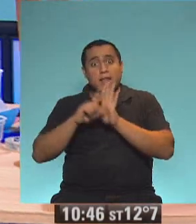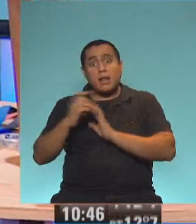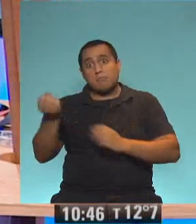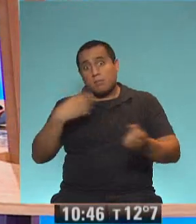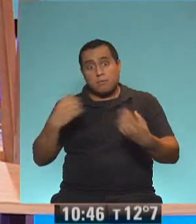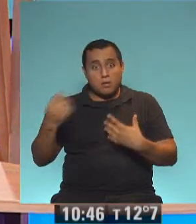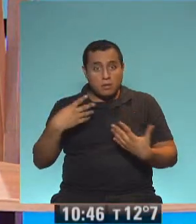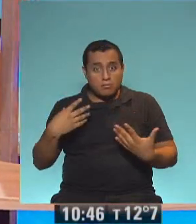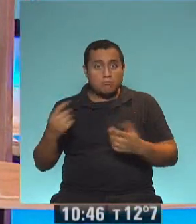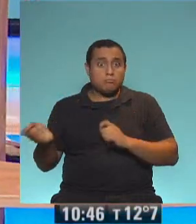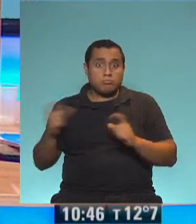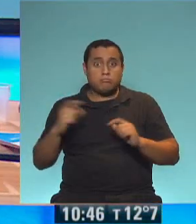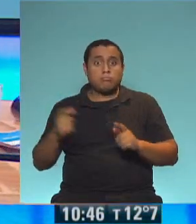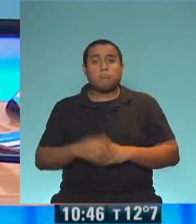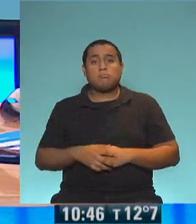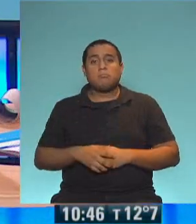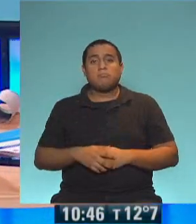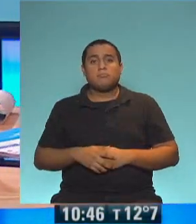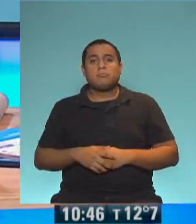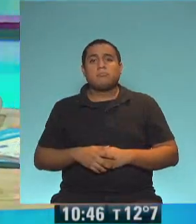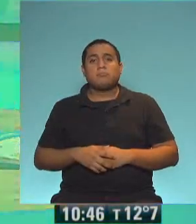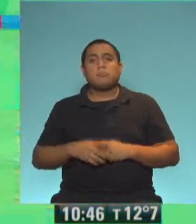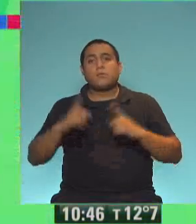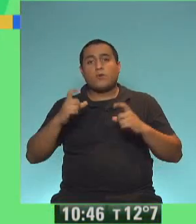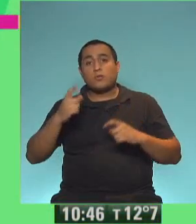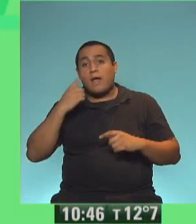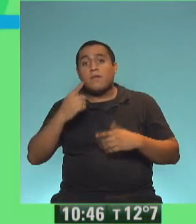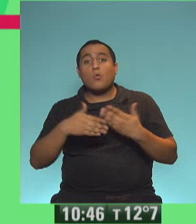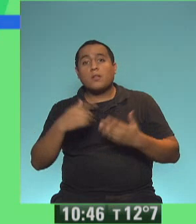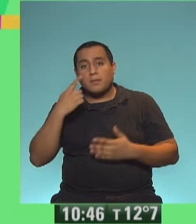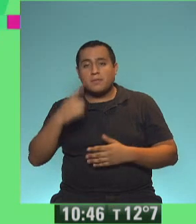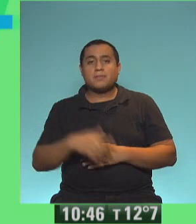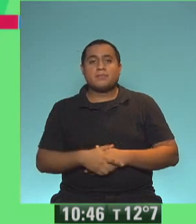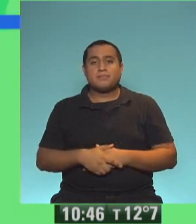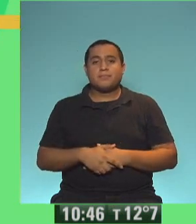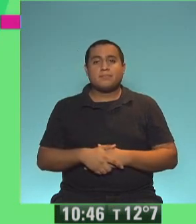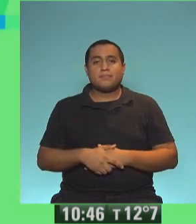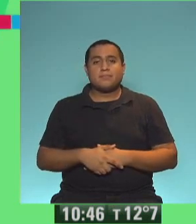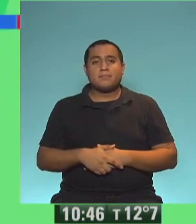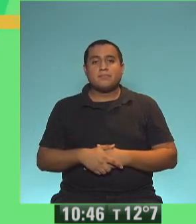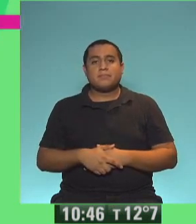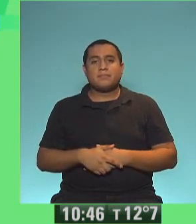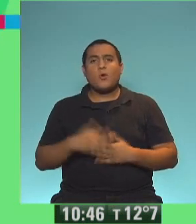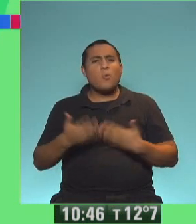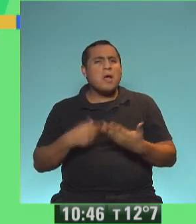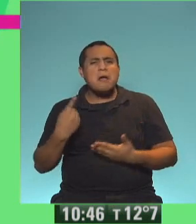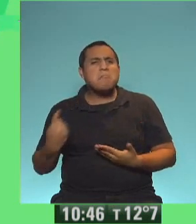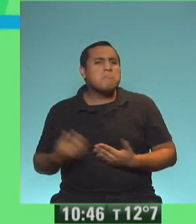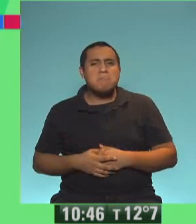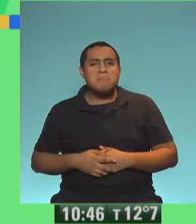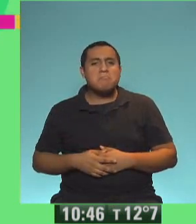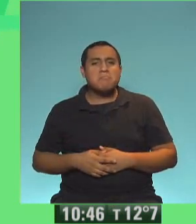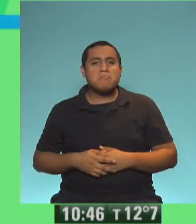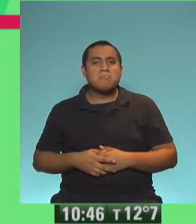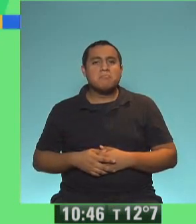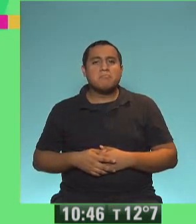ver, a ver qué hicieron. Manden, pulpo, no se olviden las fotos. Fotos. La foto de los juguetes. Fotos. Mándenos. A ver, mira, ¿a qué están jugando acá?